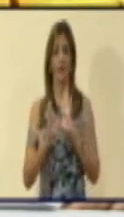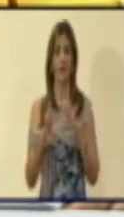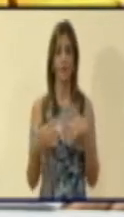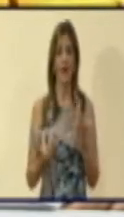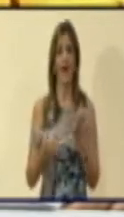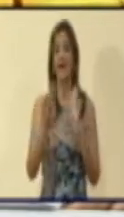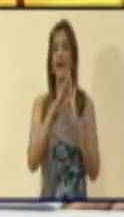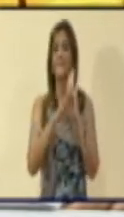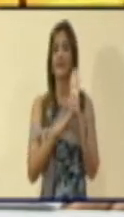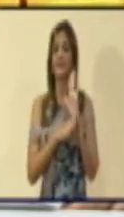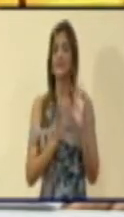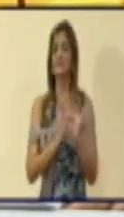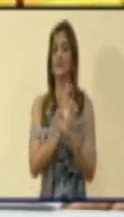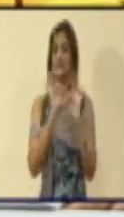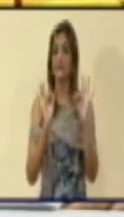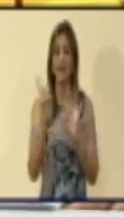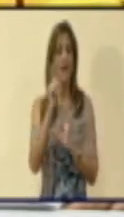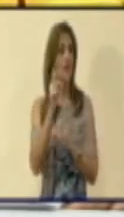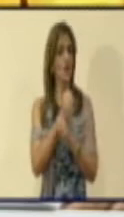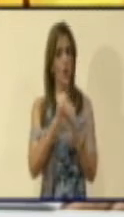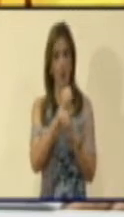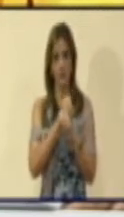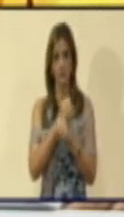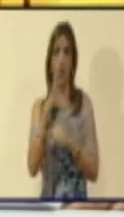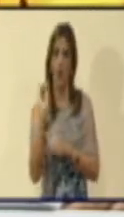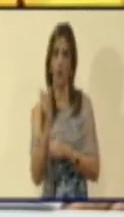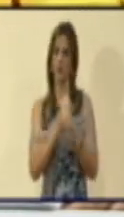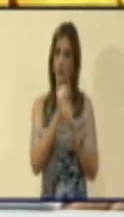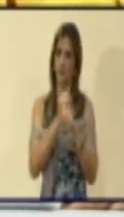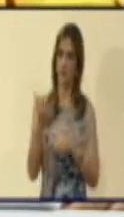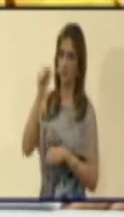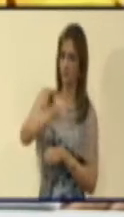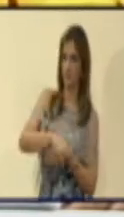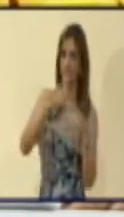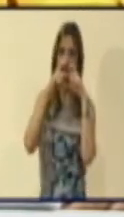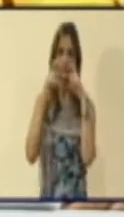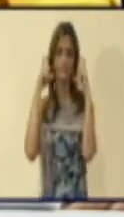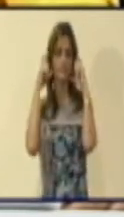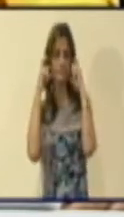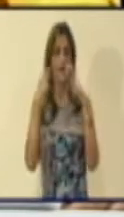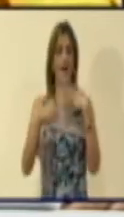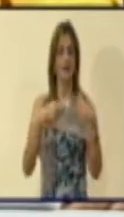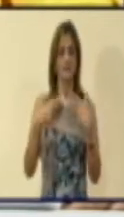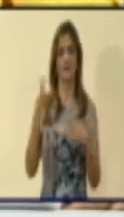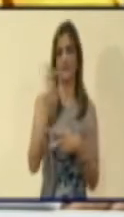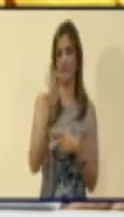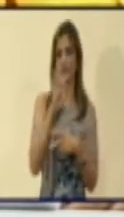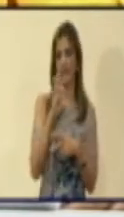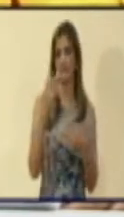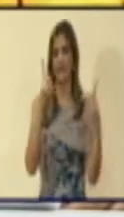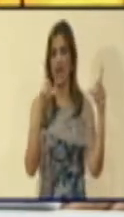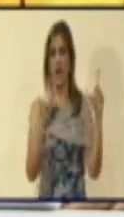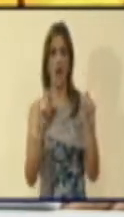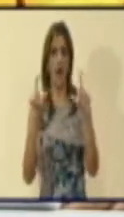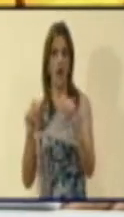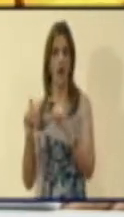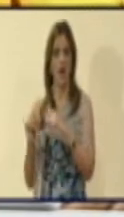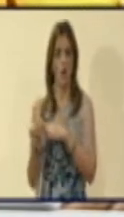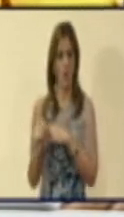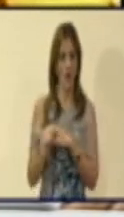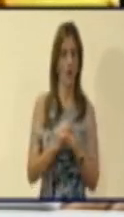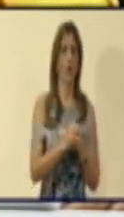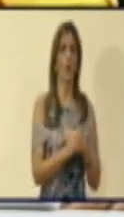medidas sanitarias, el no uso o uso incorrecto en nasobuco, la realización de fiestas, juegos, y este es un elemento al que el primer secretario se